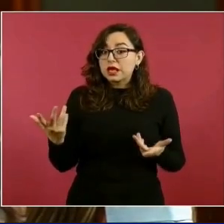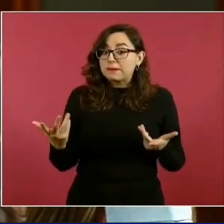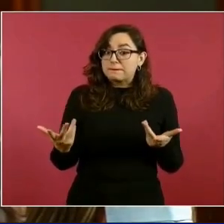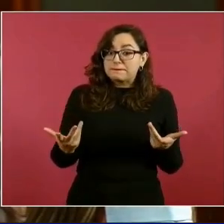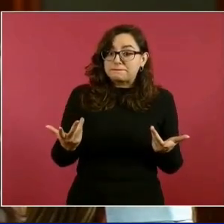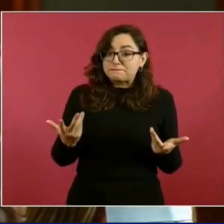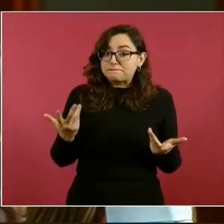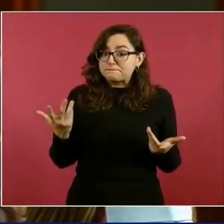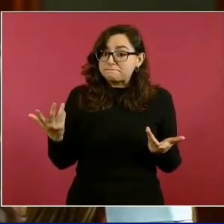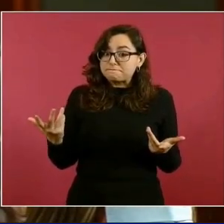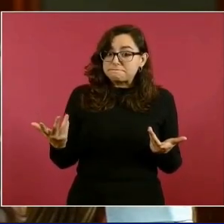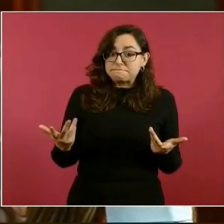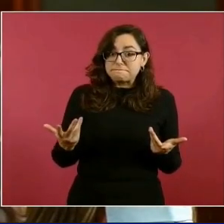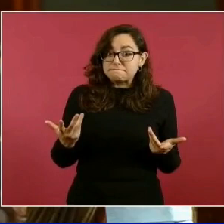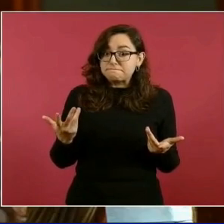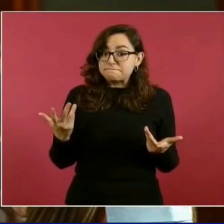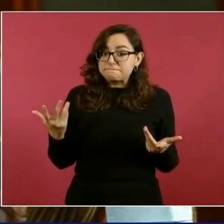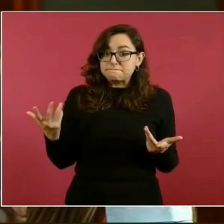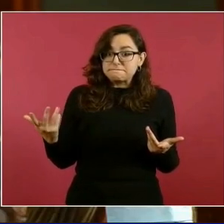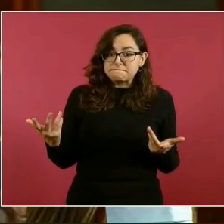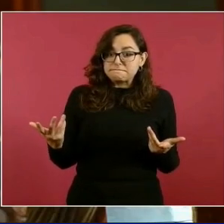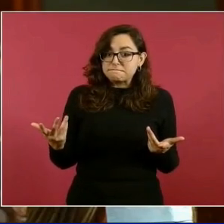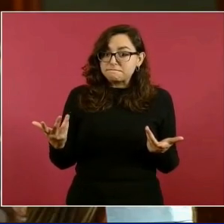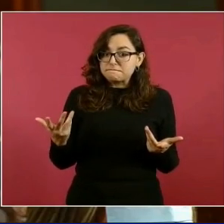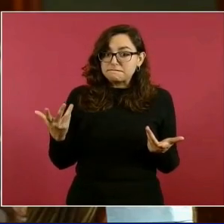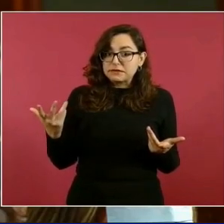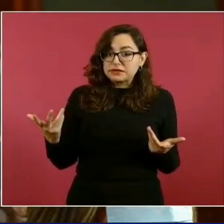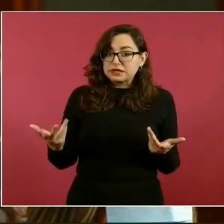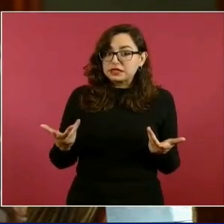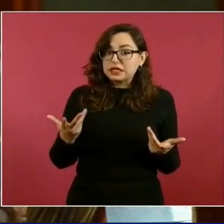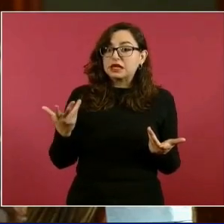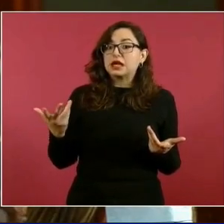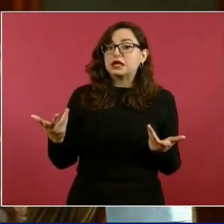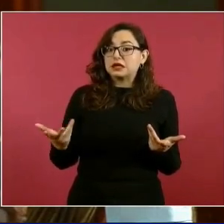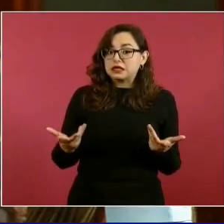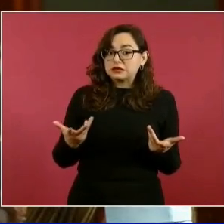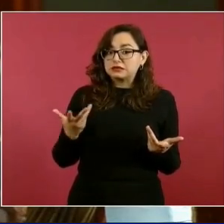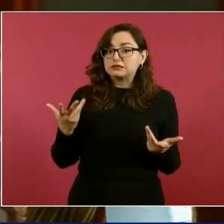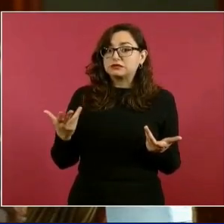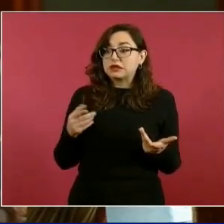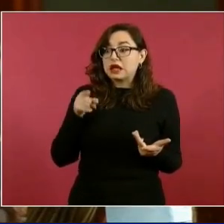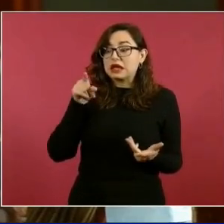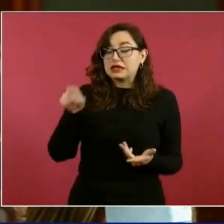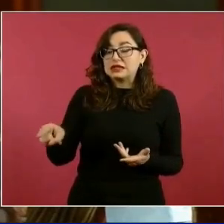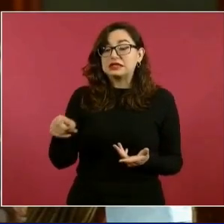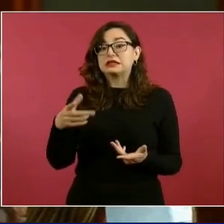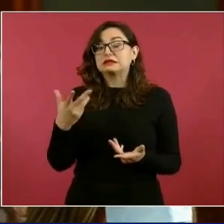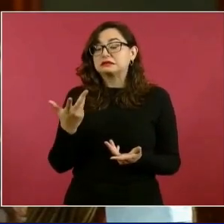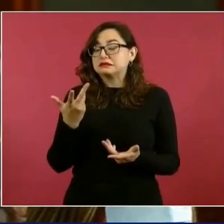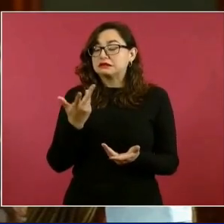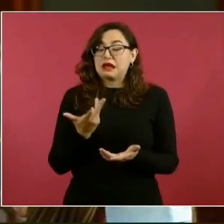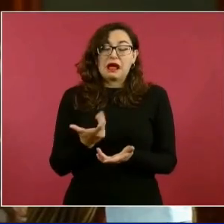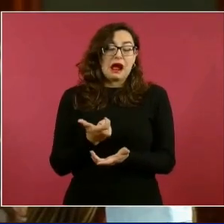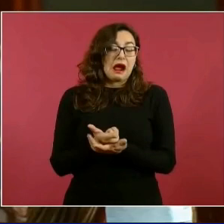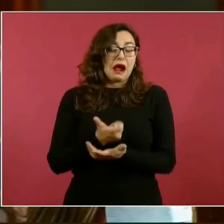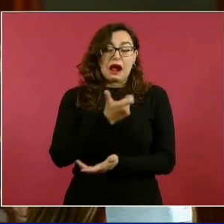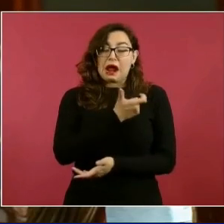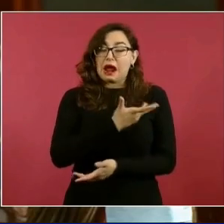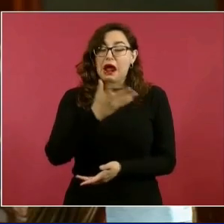en la economía, cuando este Poder Judicial es 2 veces más caro que el de los Estados